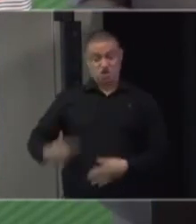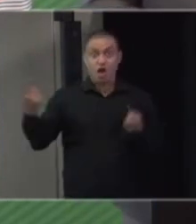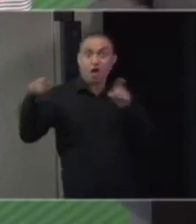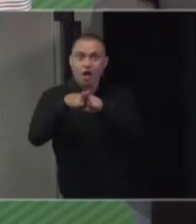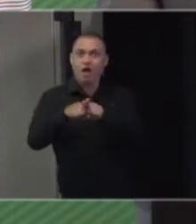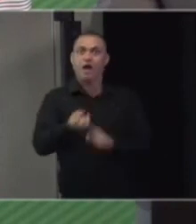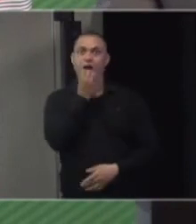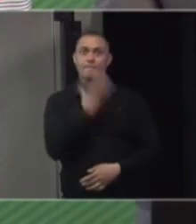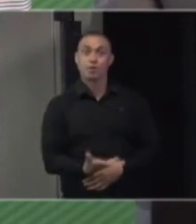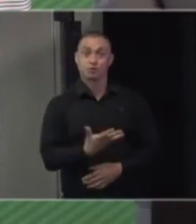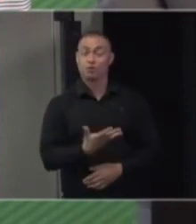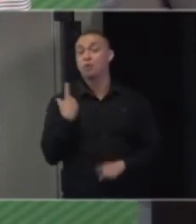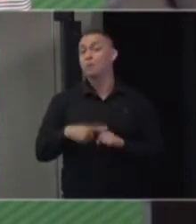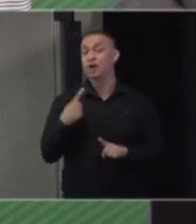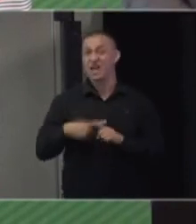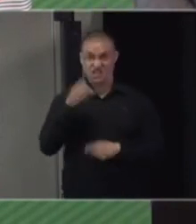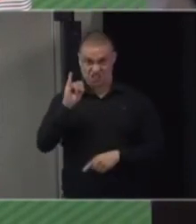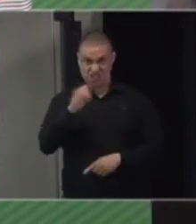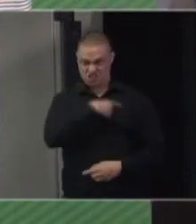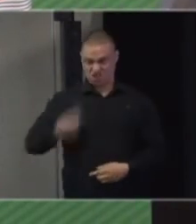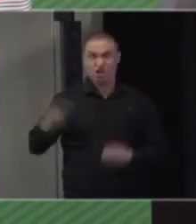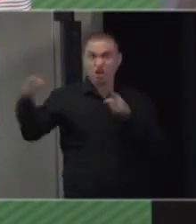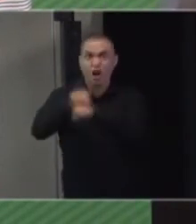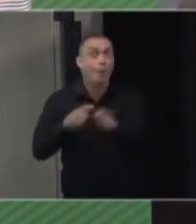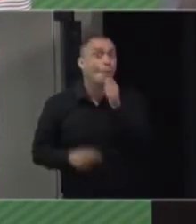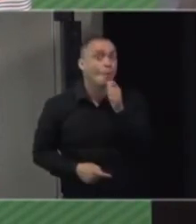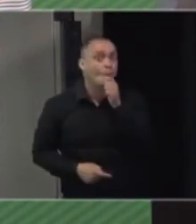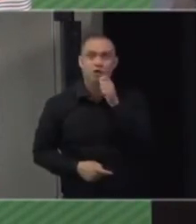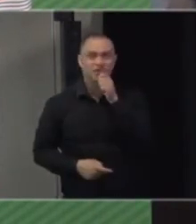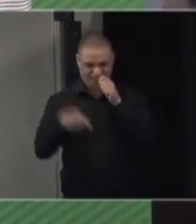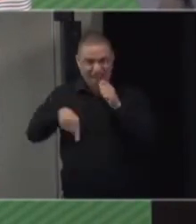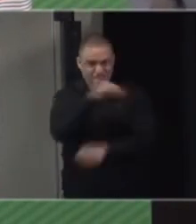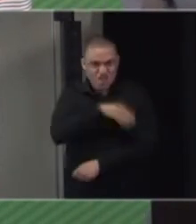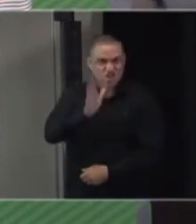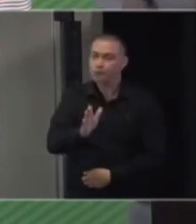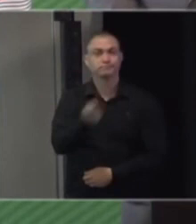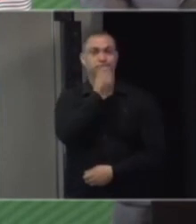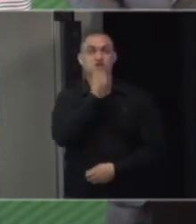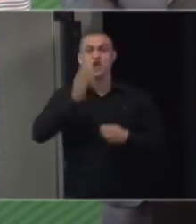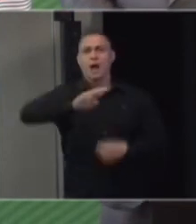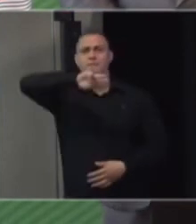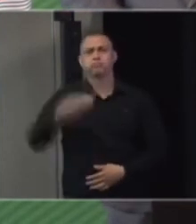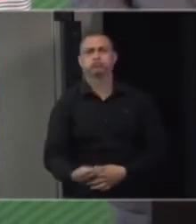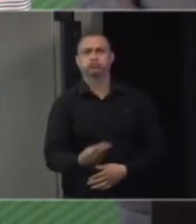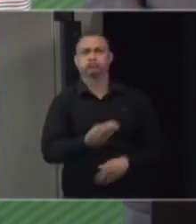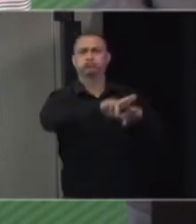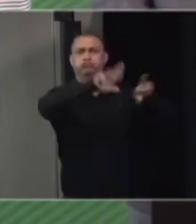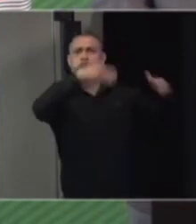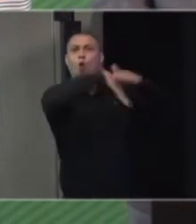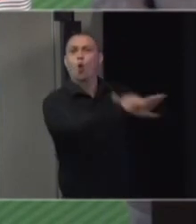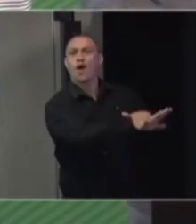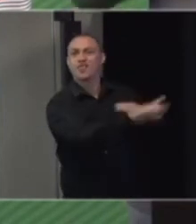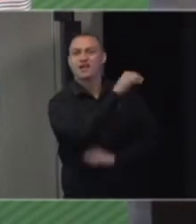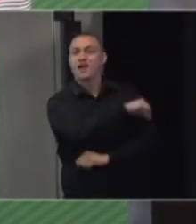Siendo eso una virtud, porque si no hubiera sucedido, no estaríamos con millones de dosis listas en los estantes esperando ser usada.